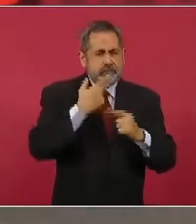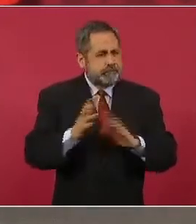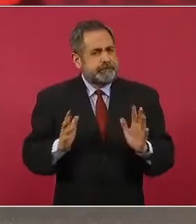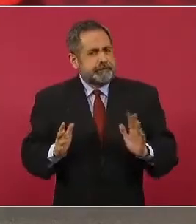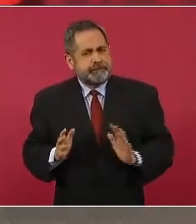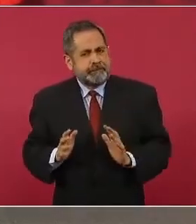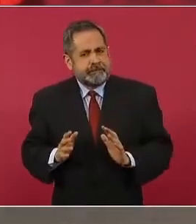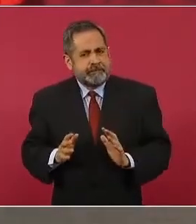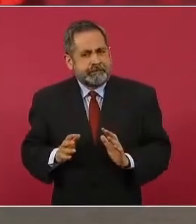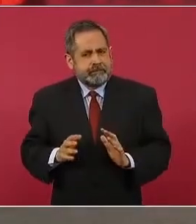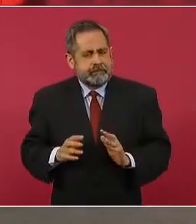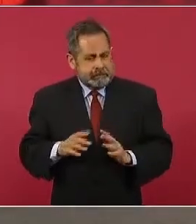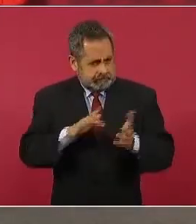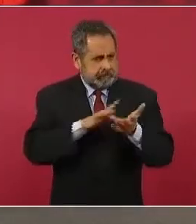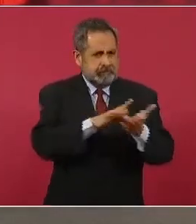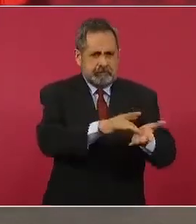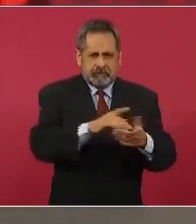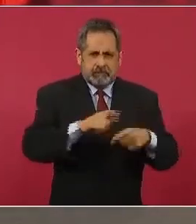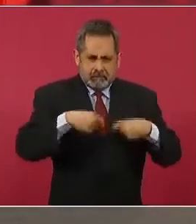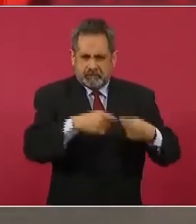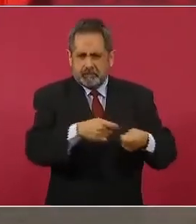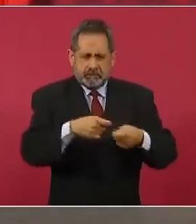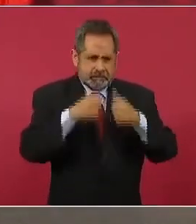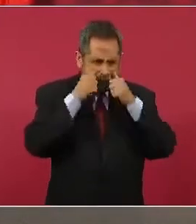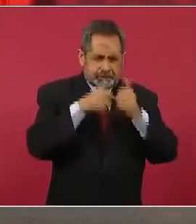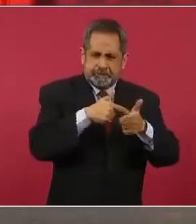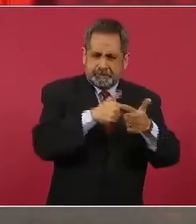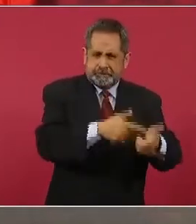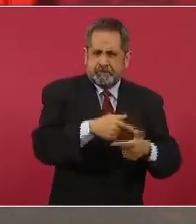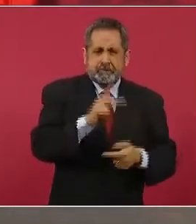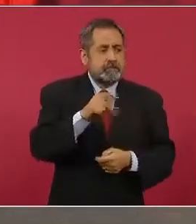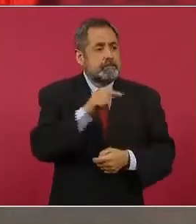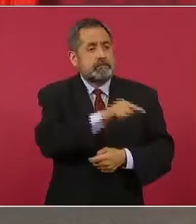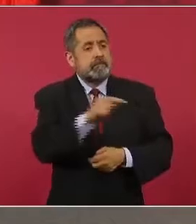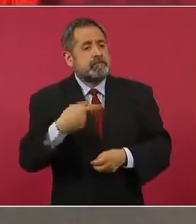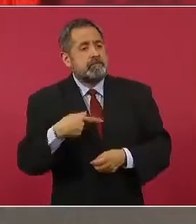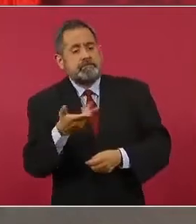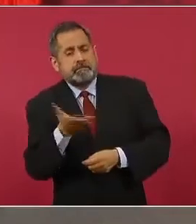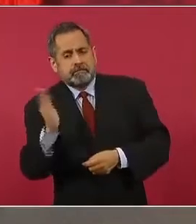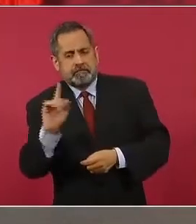y una oficina de comunicación social.